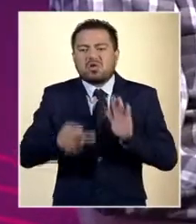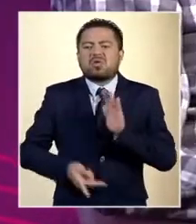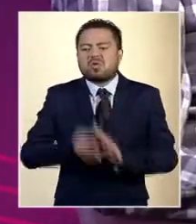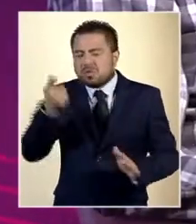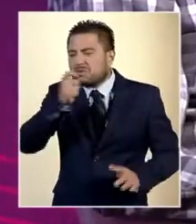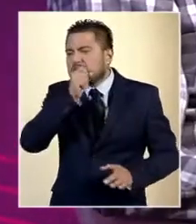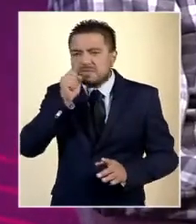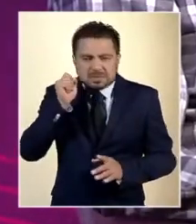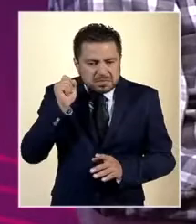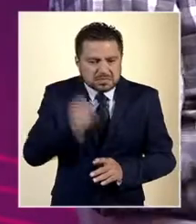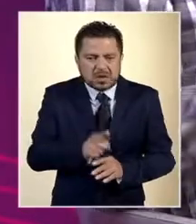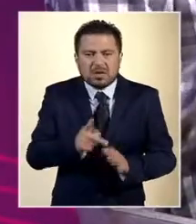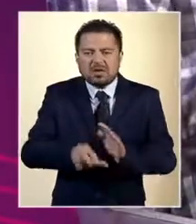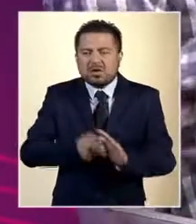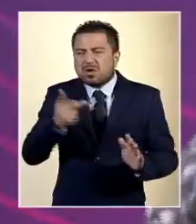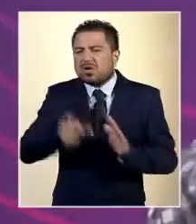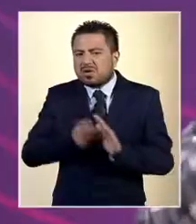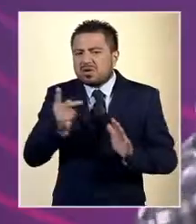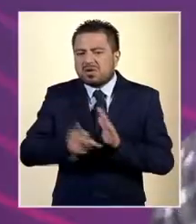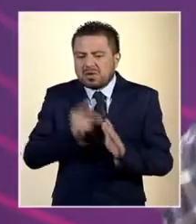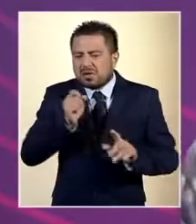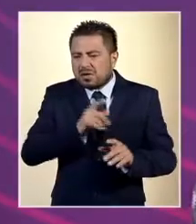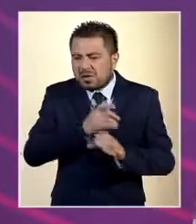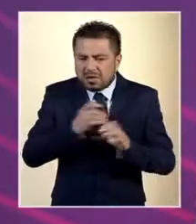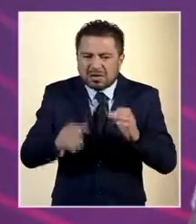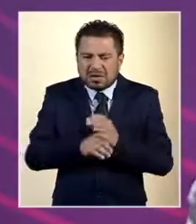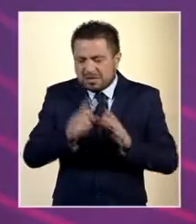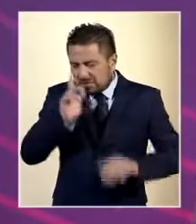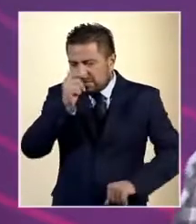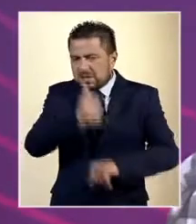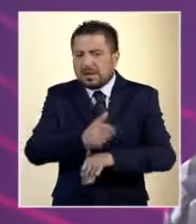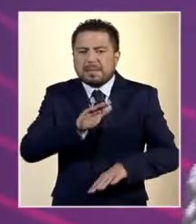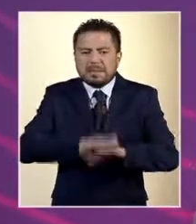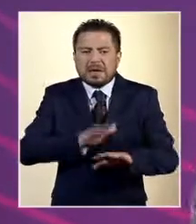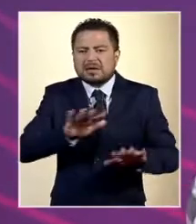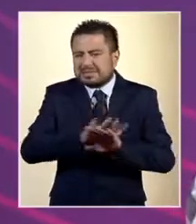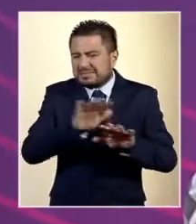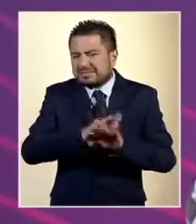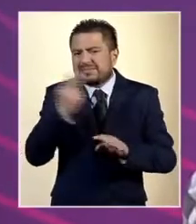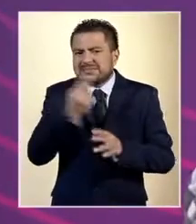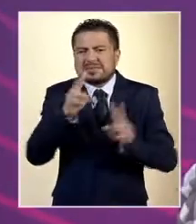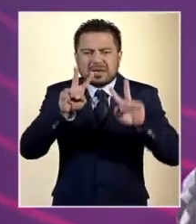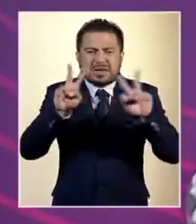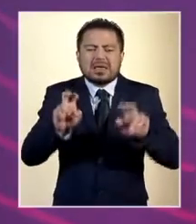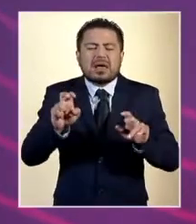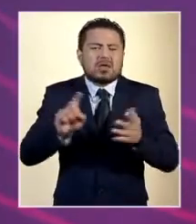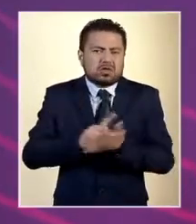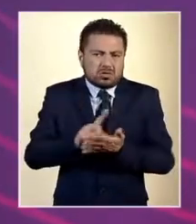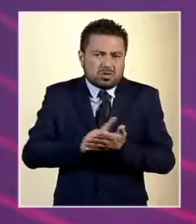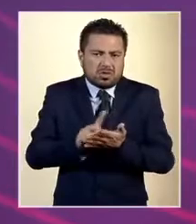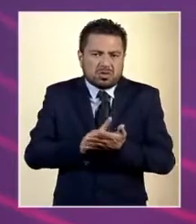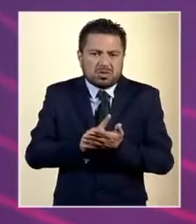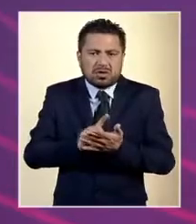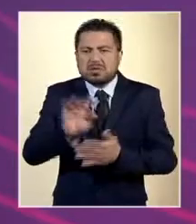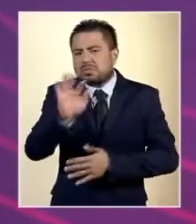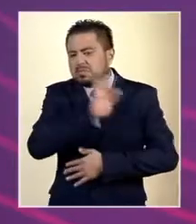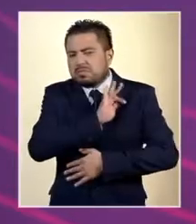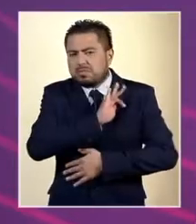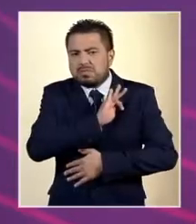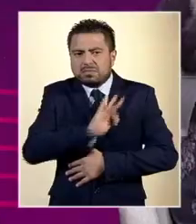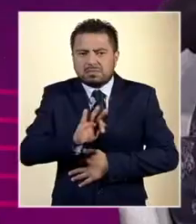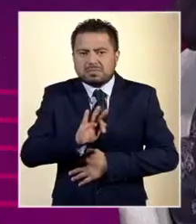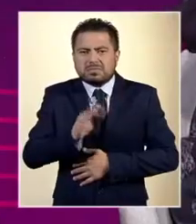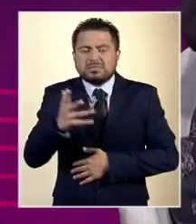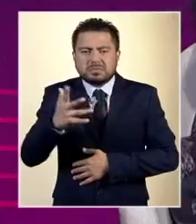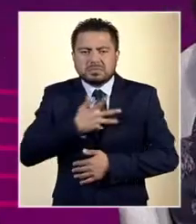repetir las condiciones de exclusión y acentuarlas más. Entonces habría que cambiar el tema de las drogas y que pueda